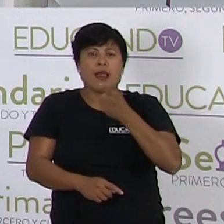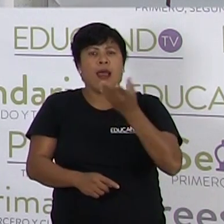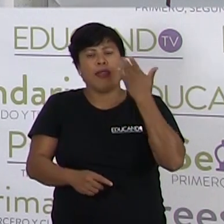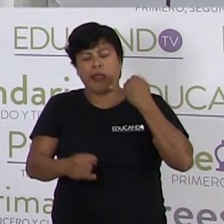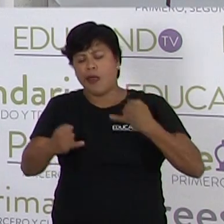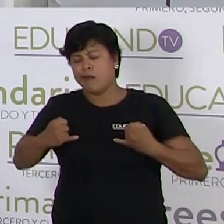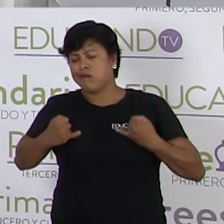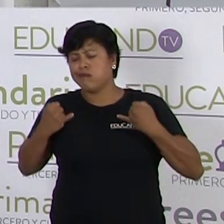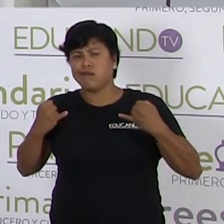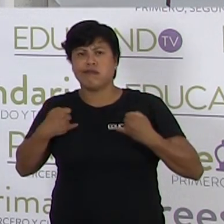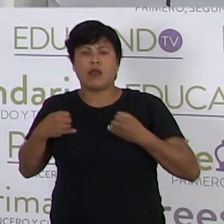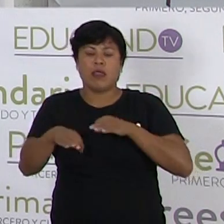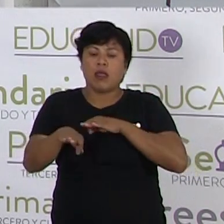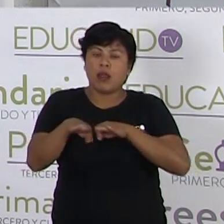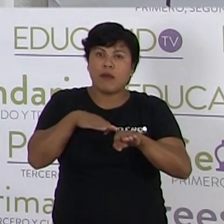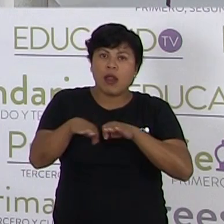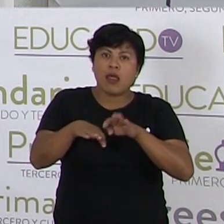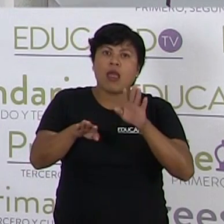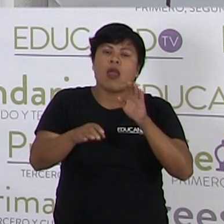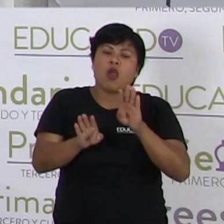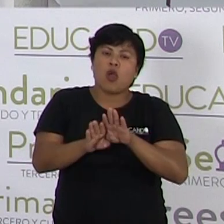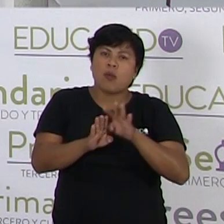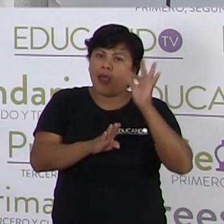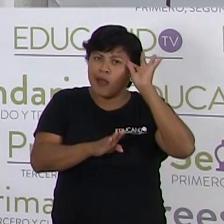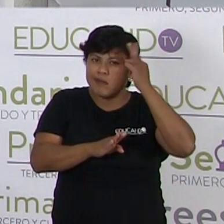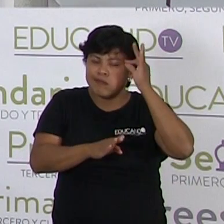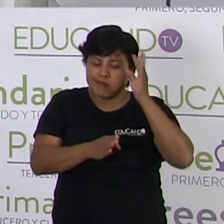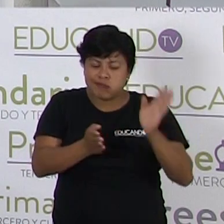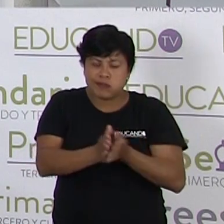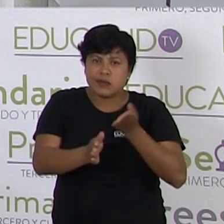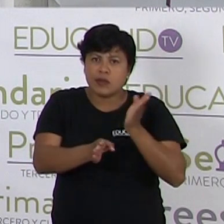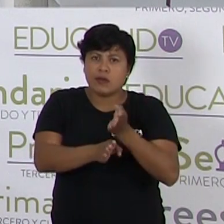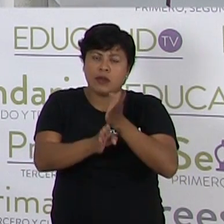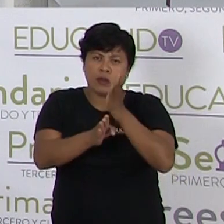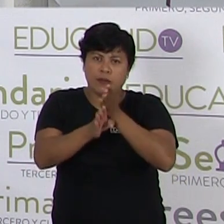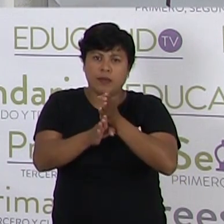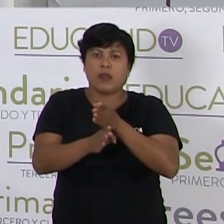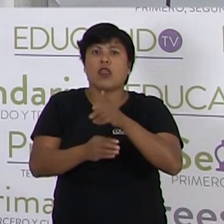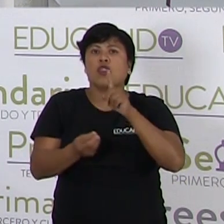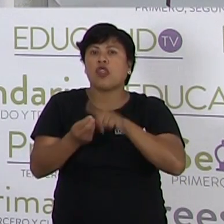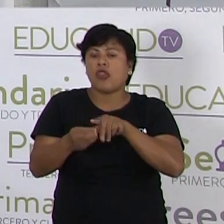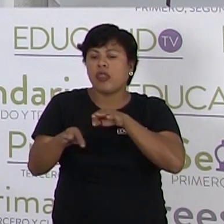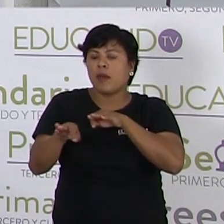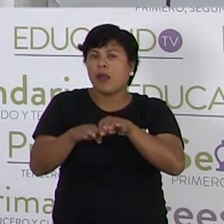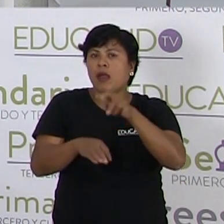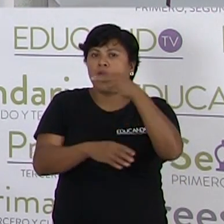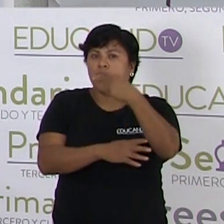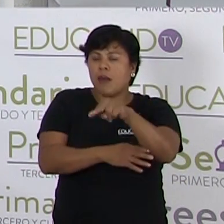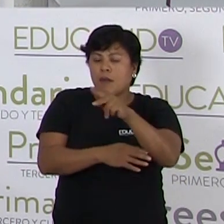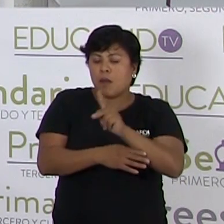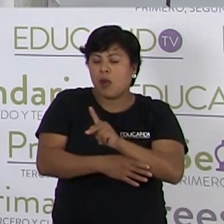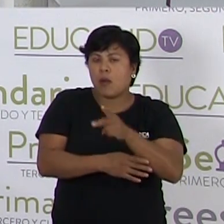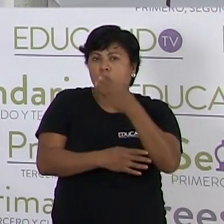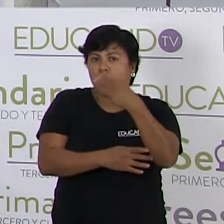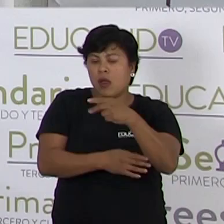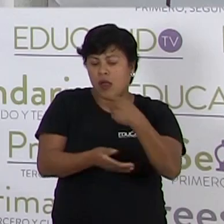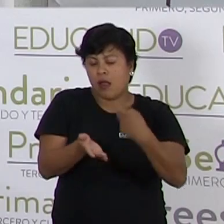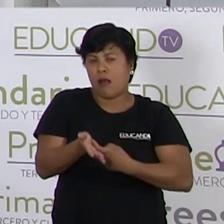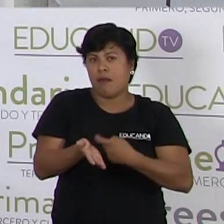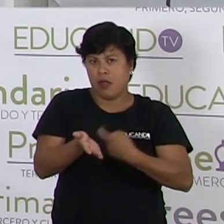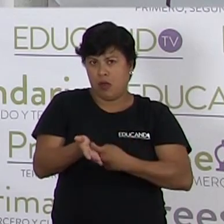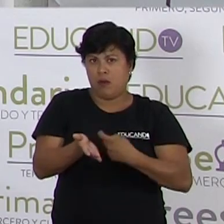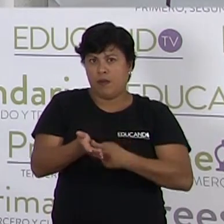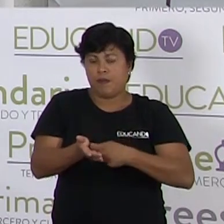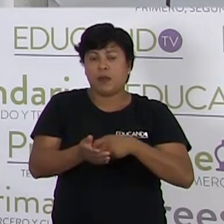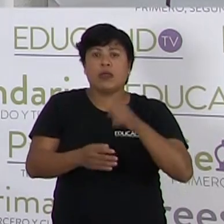que trabajaba de peón de albañil en un pueblo llamado El Camarón. Todos los días